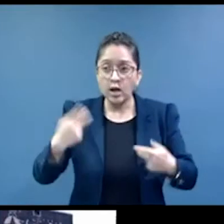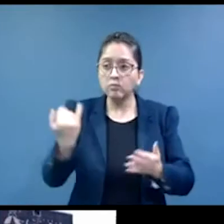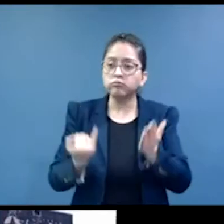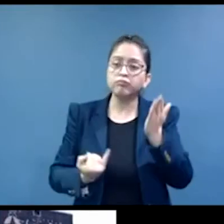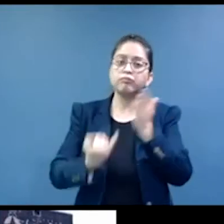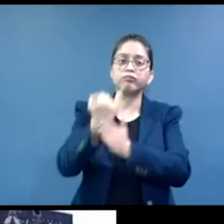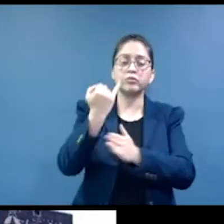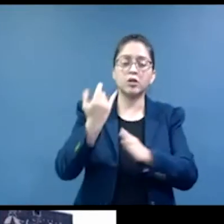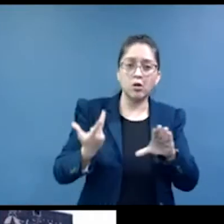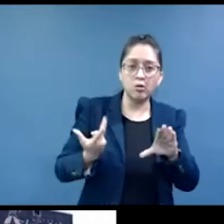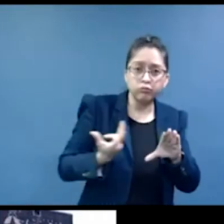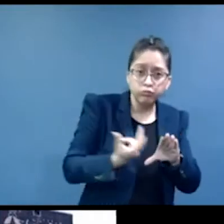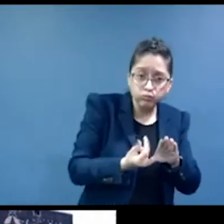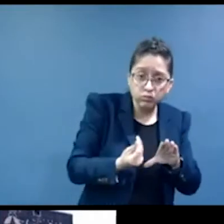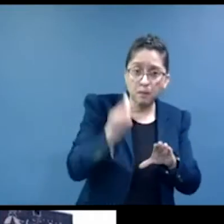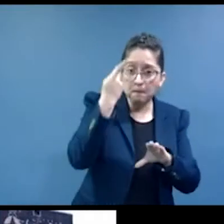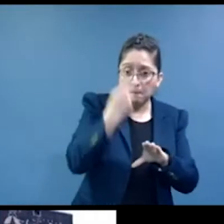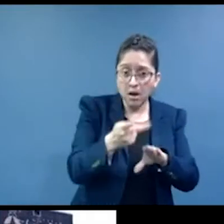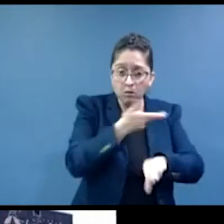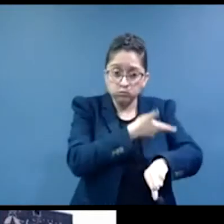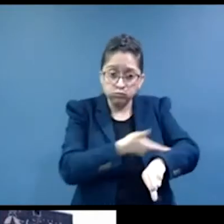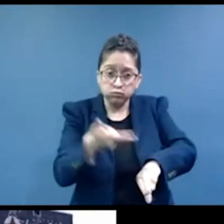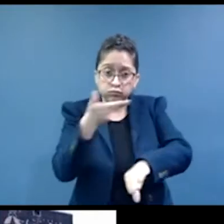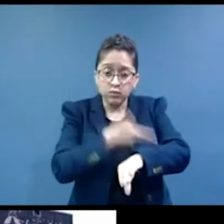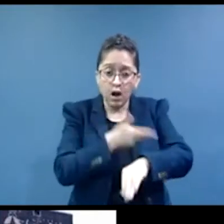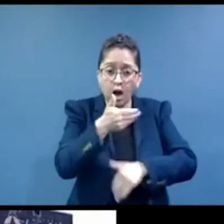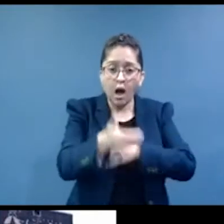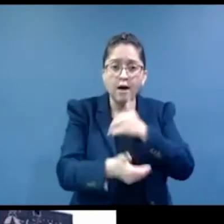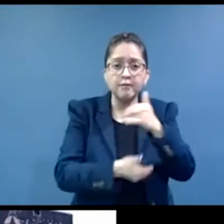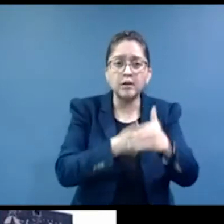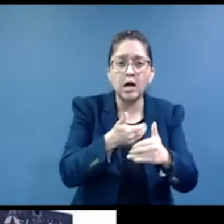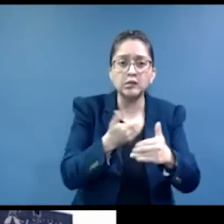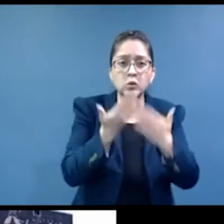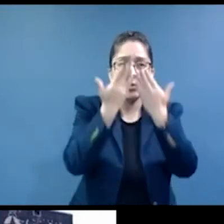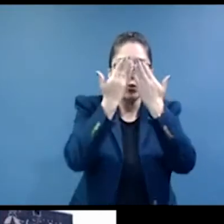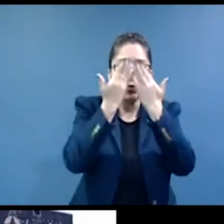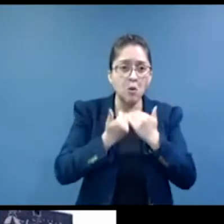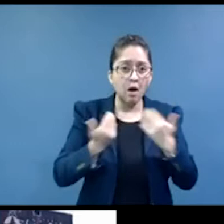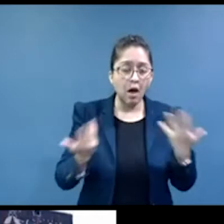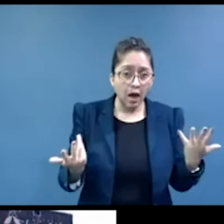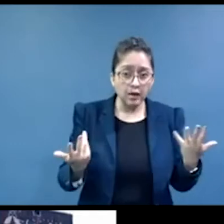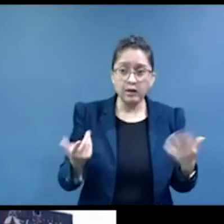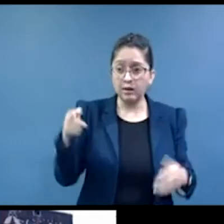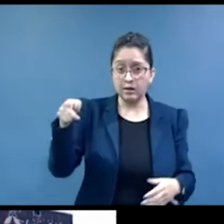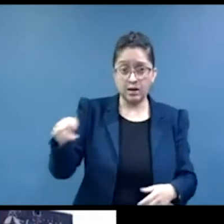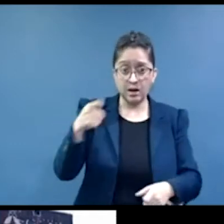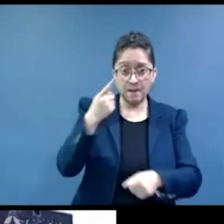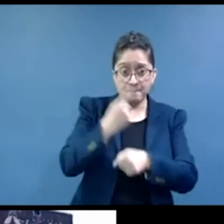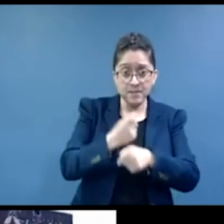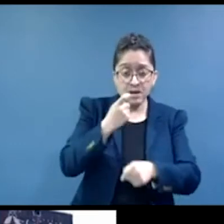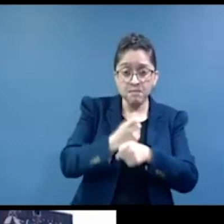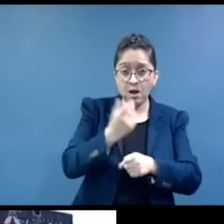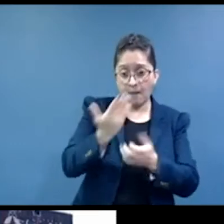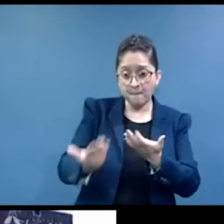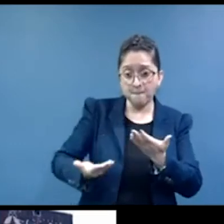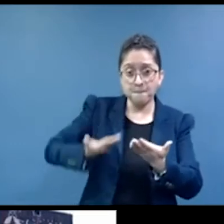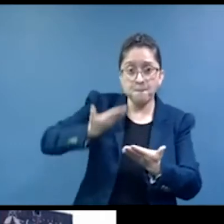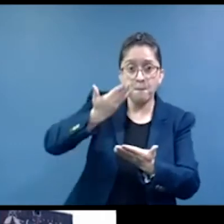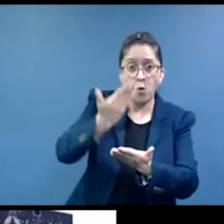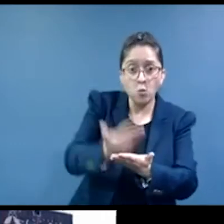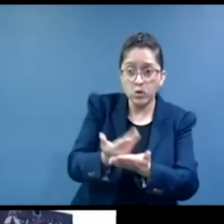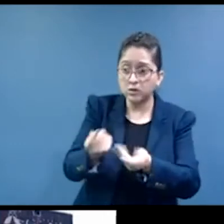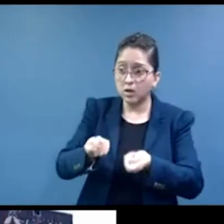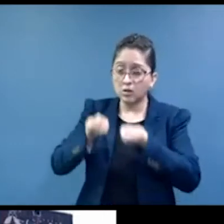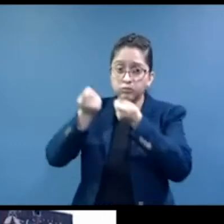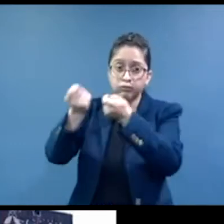no vemos avances todavía en esta materia. De hecho, la primera iniciativa que se presentó en el Poder